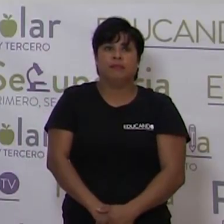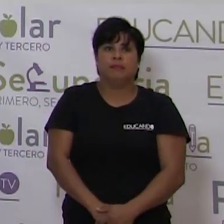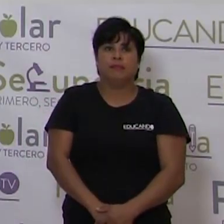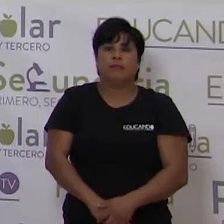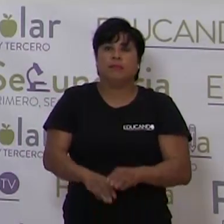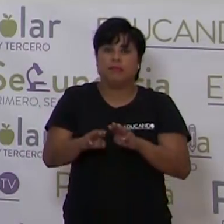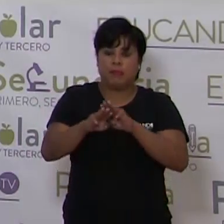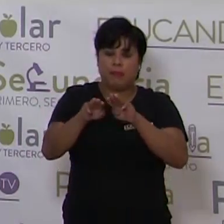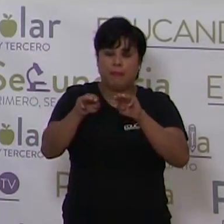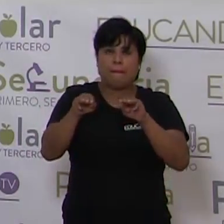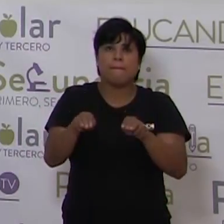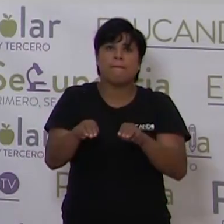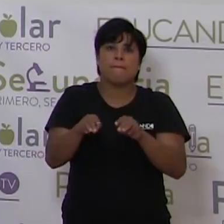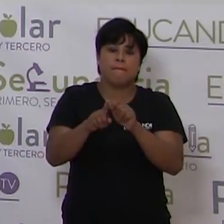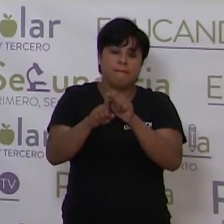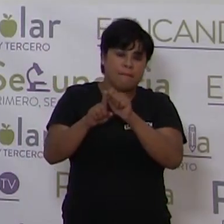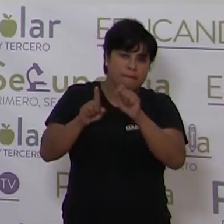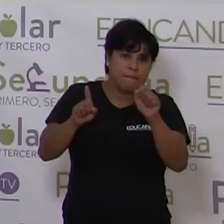mide